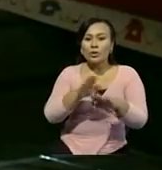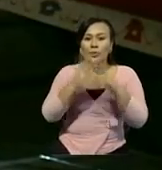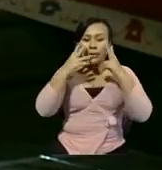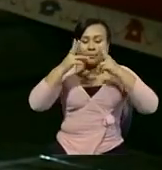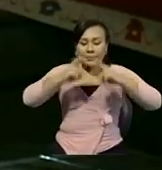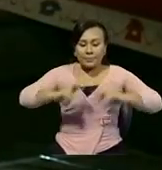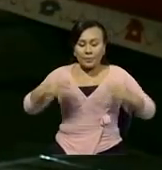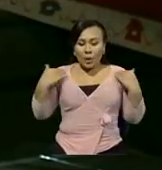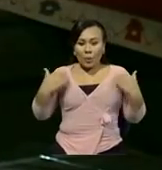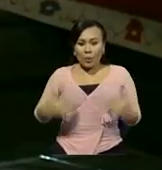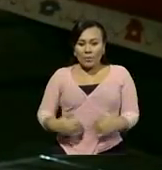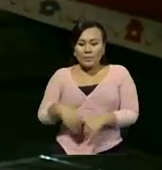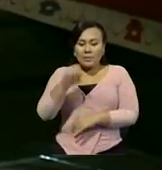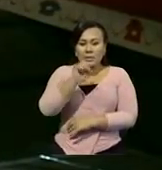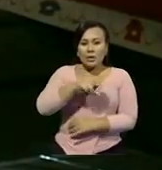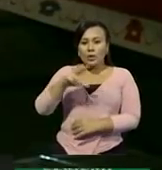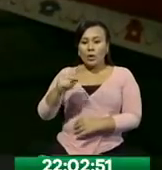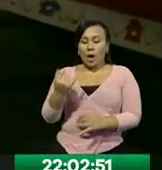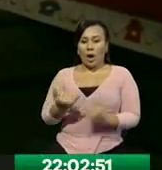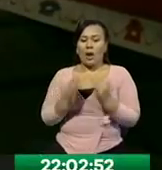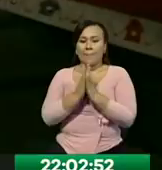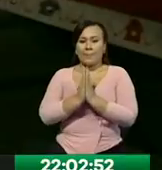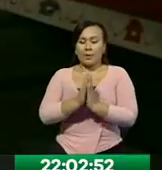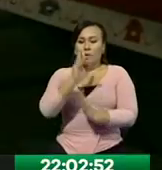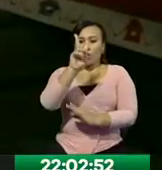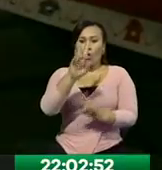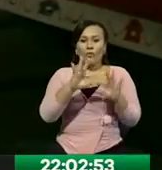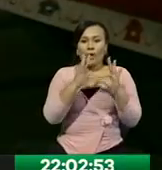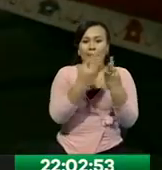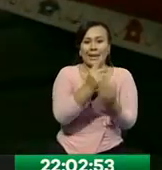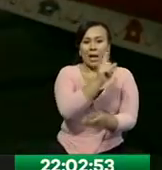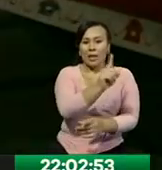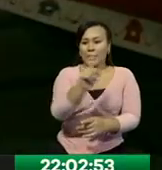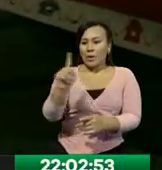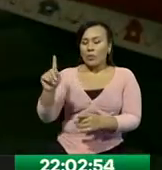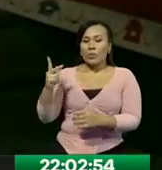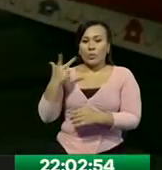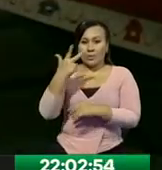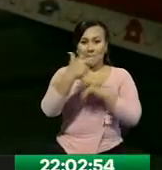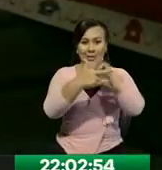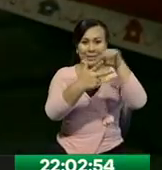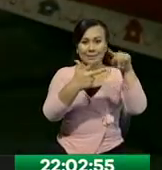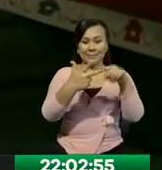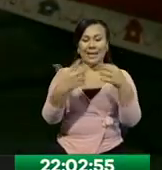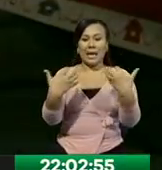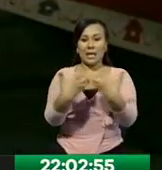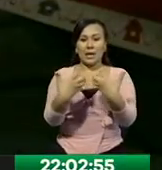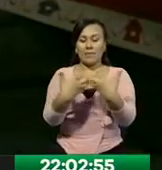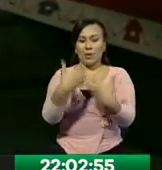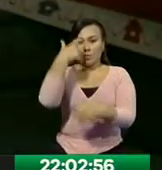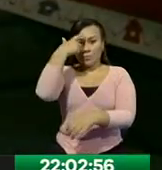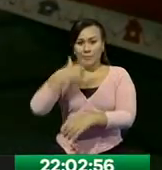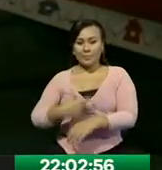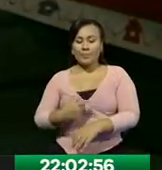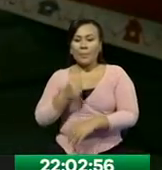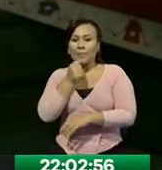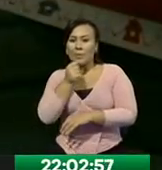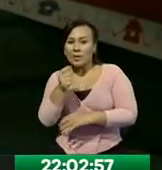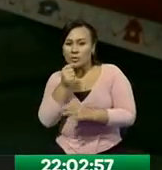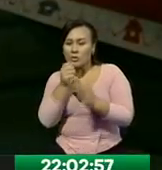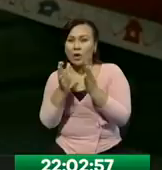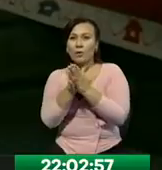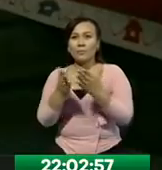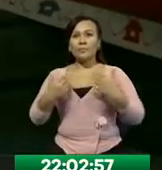fiscalía de colombia solicitó dos familiares de cada uno dos periodistas del equipo del equipo de diario 'el comercio' para cotejar